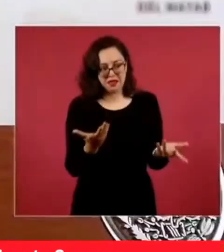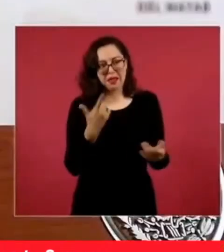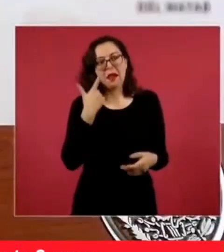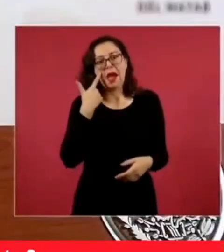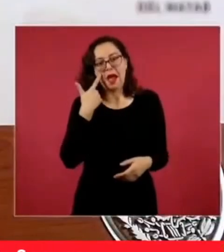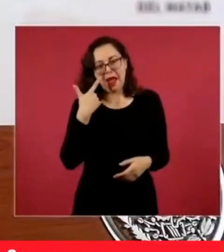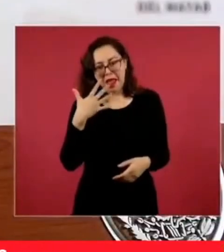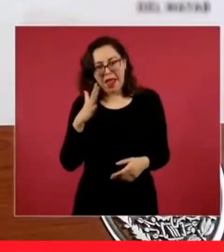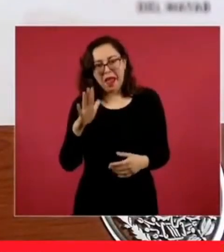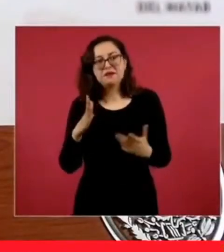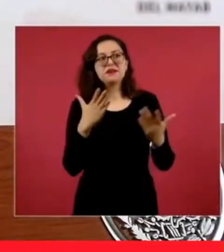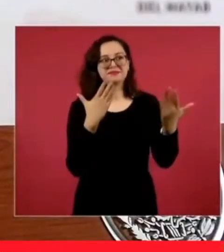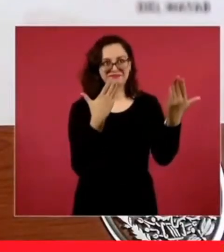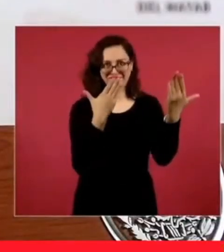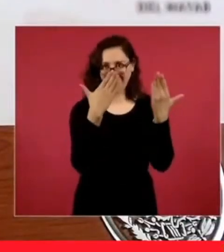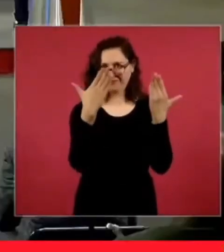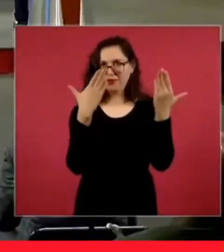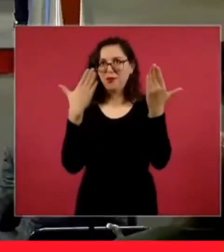de la aldea global,